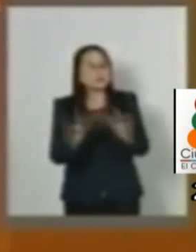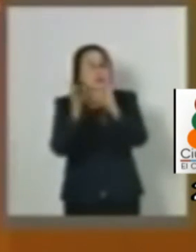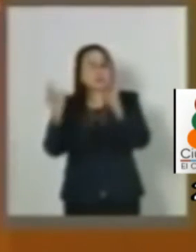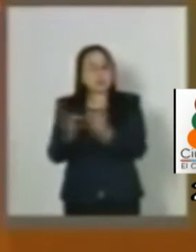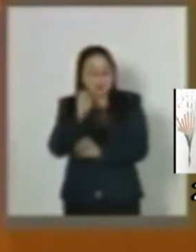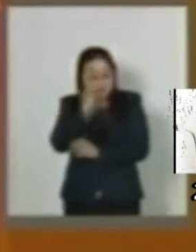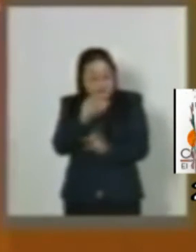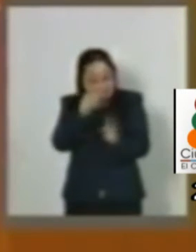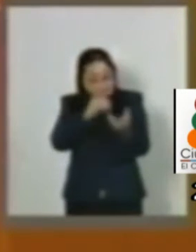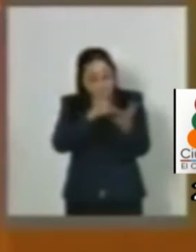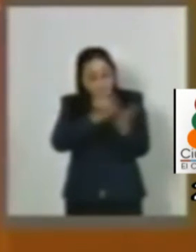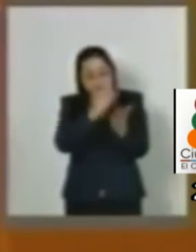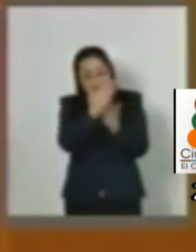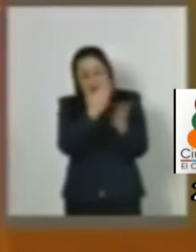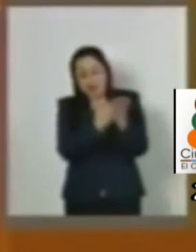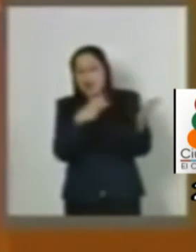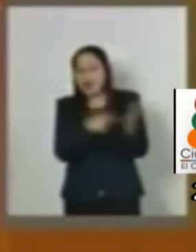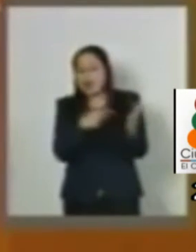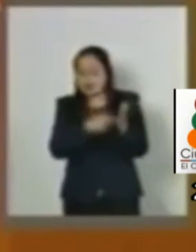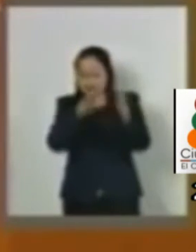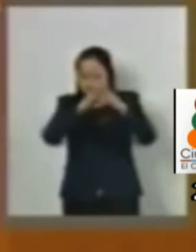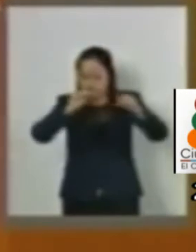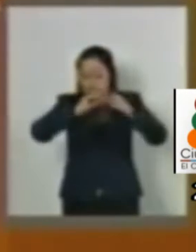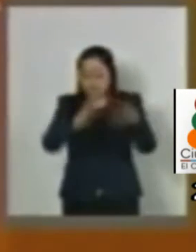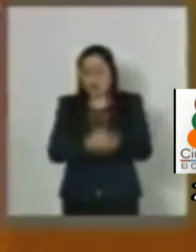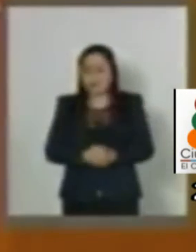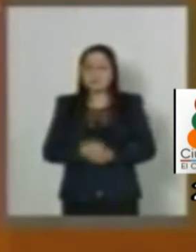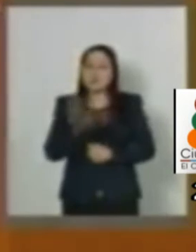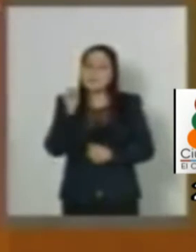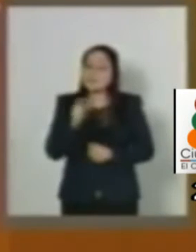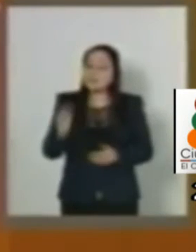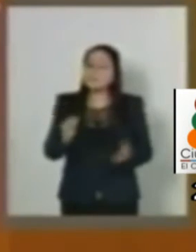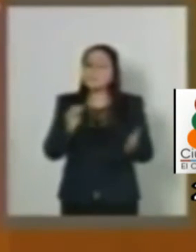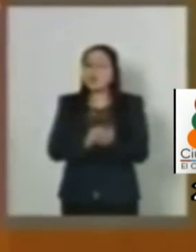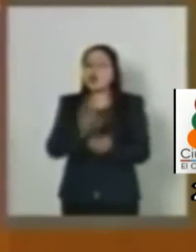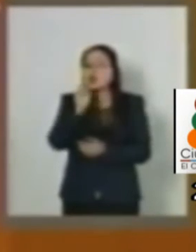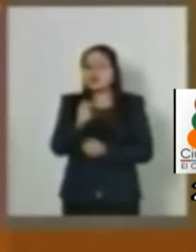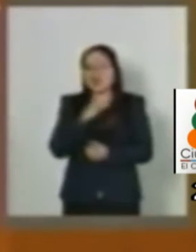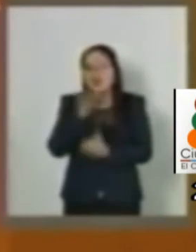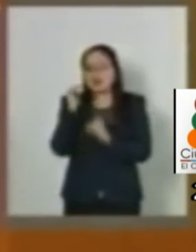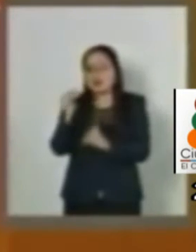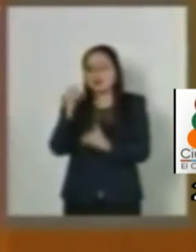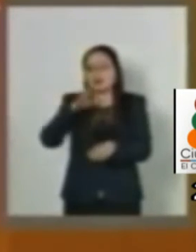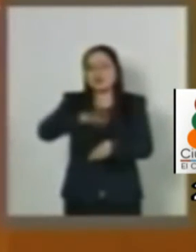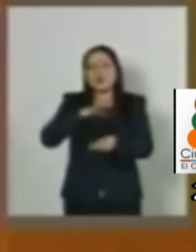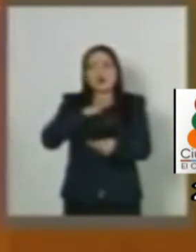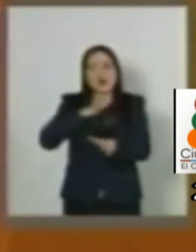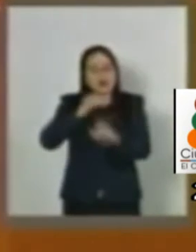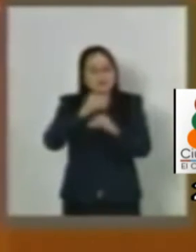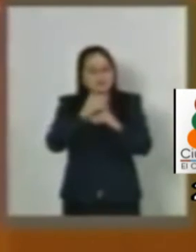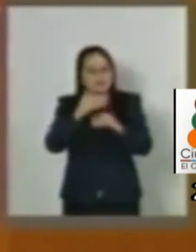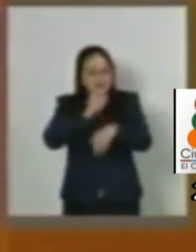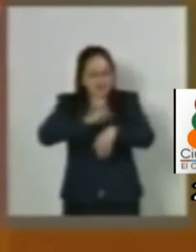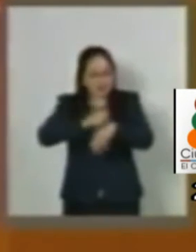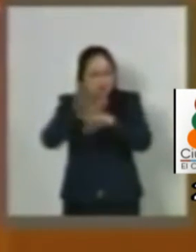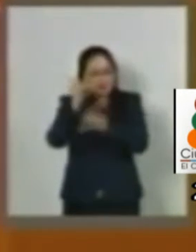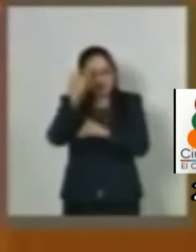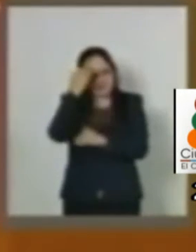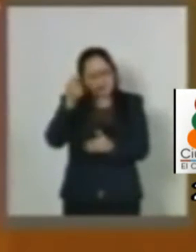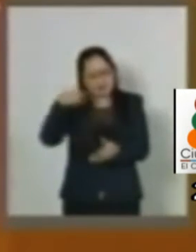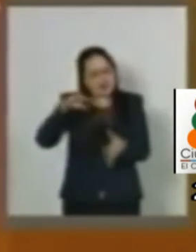sino hasta la propia Policía Federal, la Comisión Nacional de Seguridad, bajo la tutela